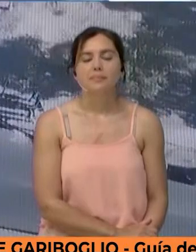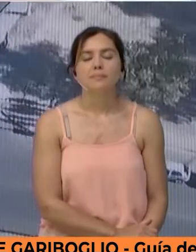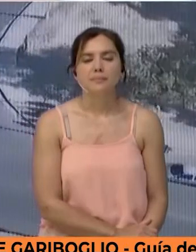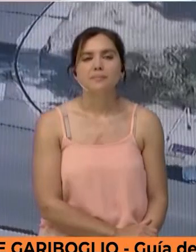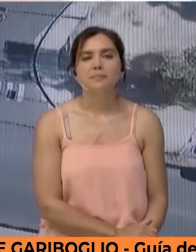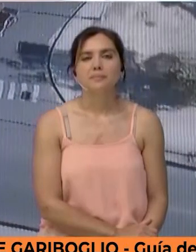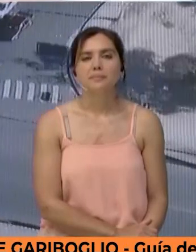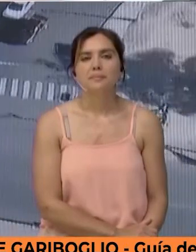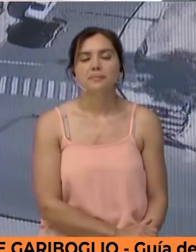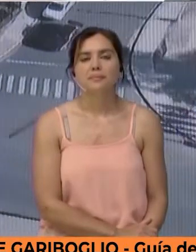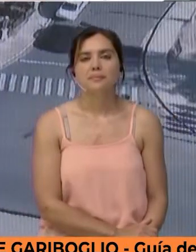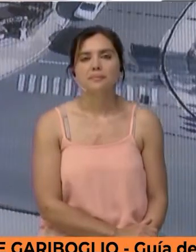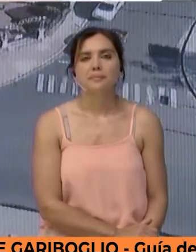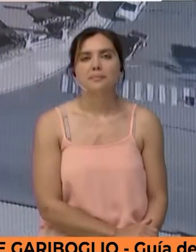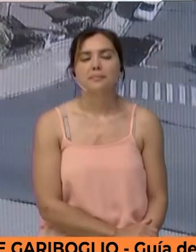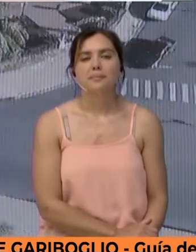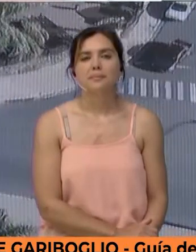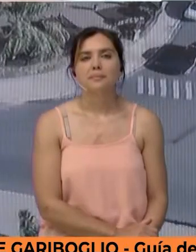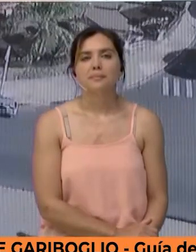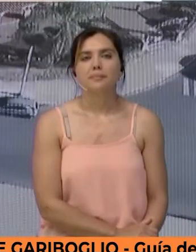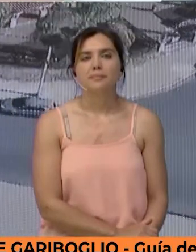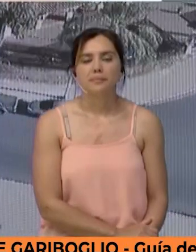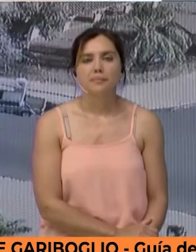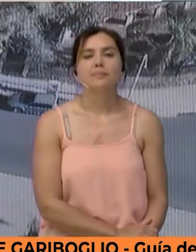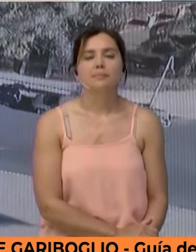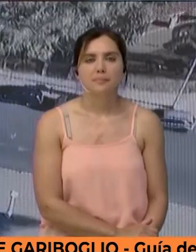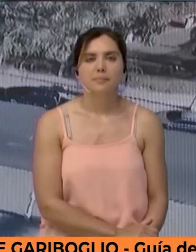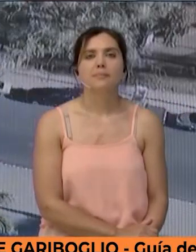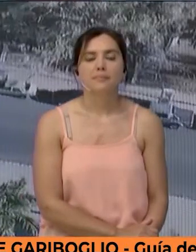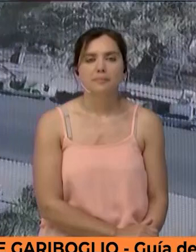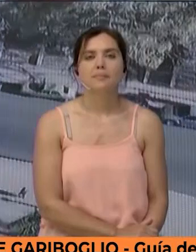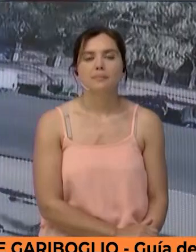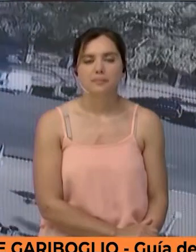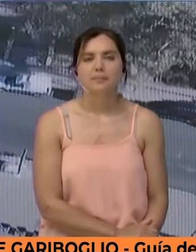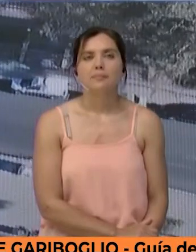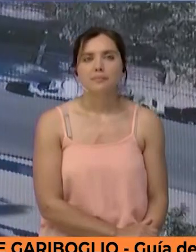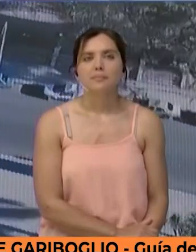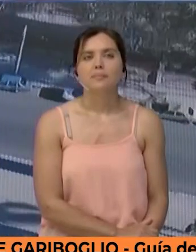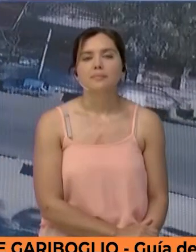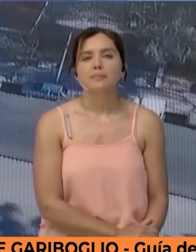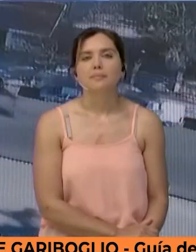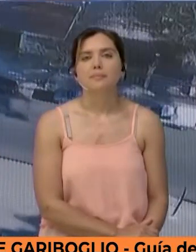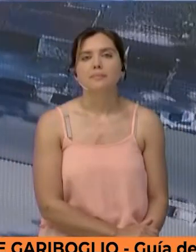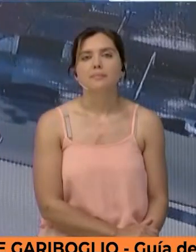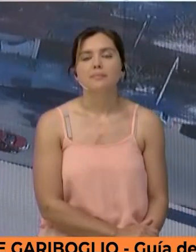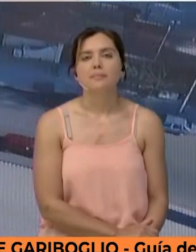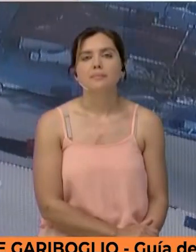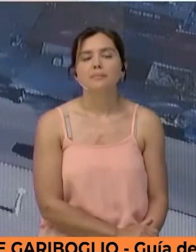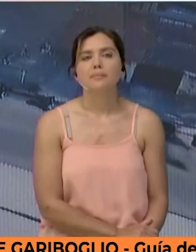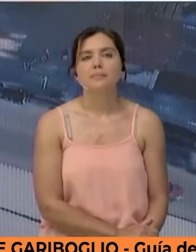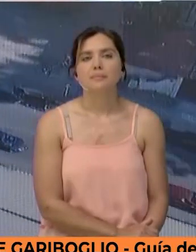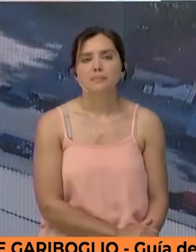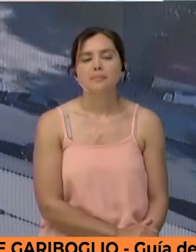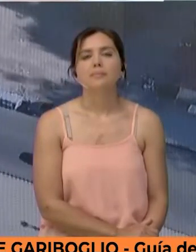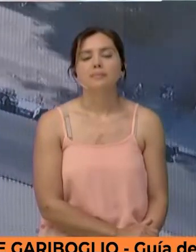cuales prácticamente, si hablamos hace un año atrás, dos, no existía esa forma de turismo educativo. Entonces, se perfila la ciudad con